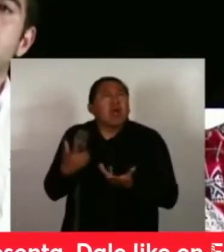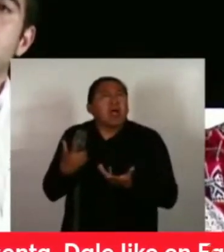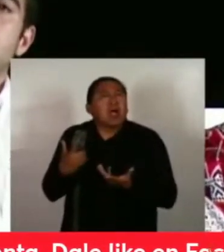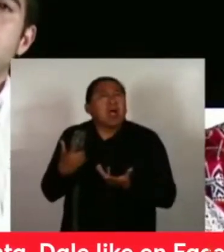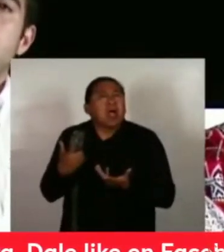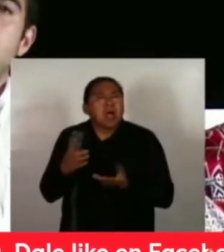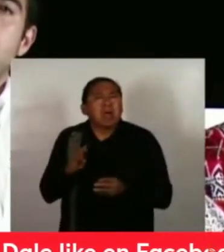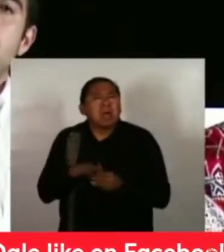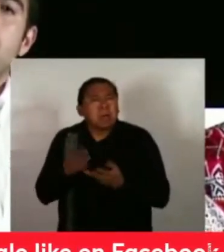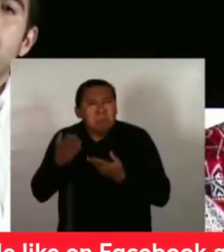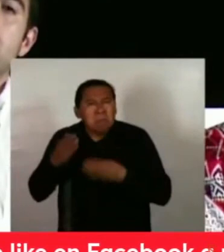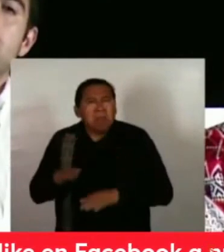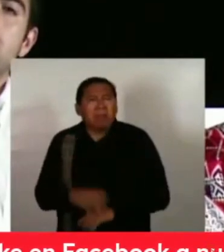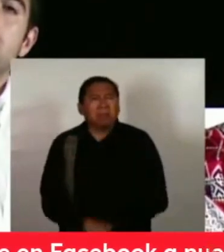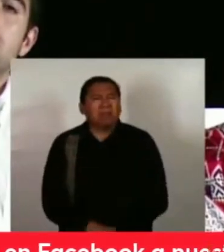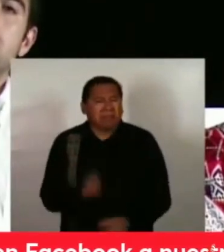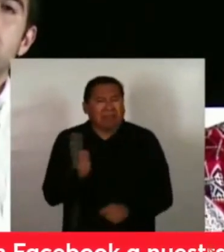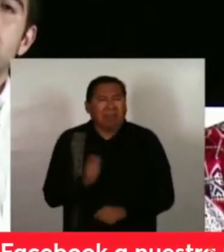antes?